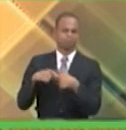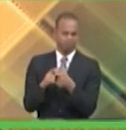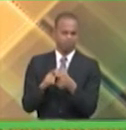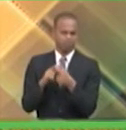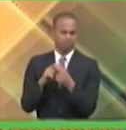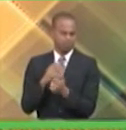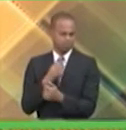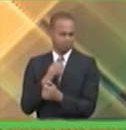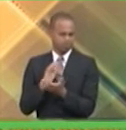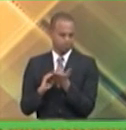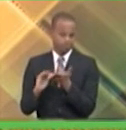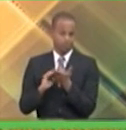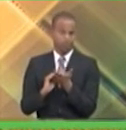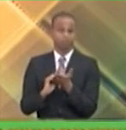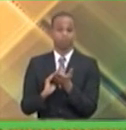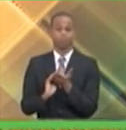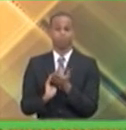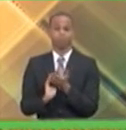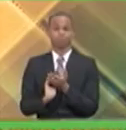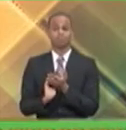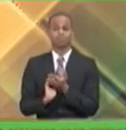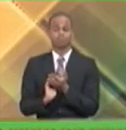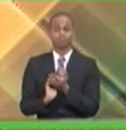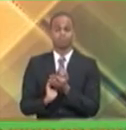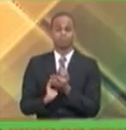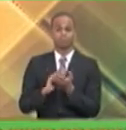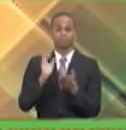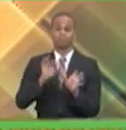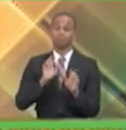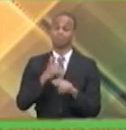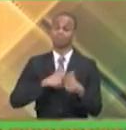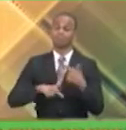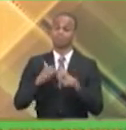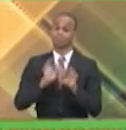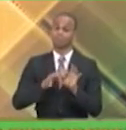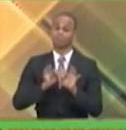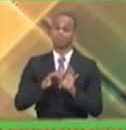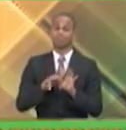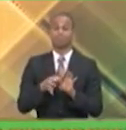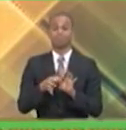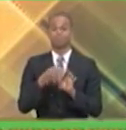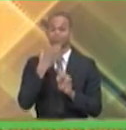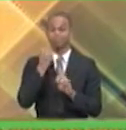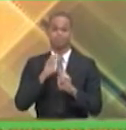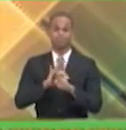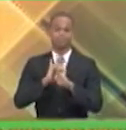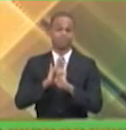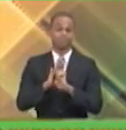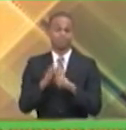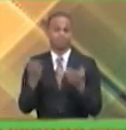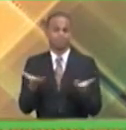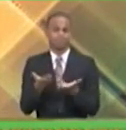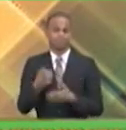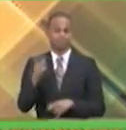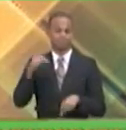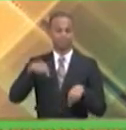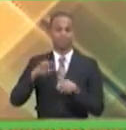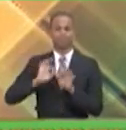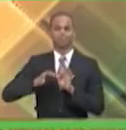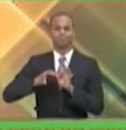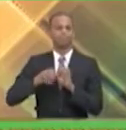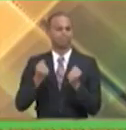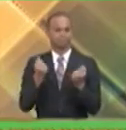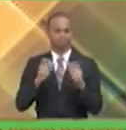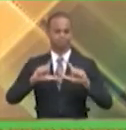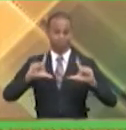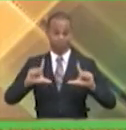ustedes para que, porque bueno, sobre el intérprete de lenguaje de señas, el mejor ejemplo lo tenemos ahí, en Joel Mercado, que está